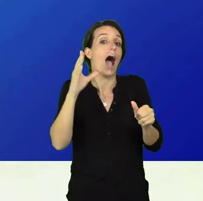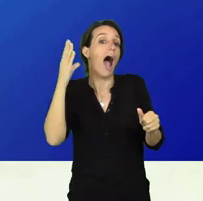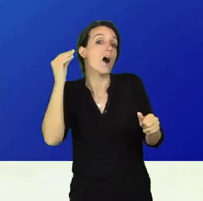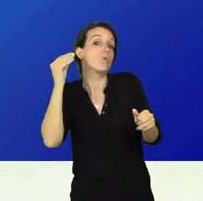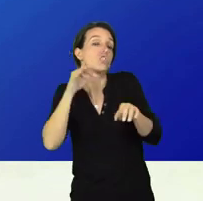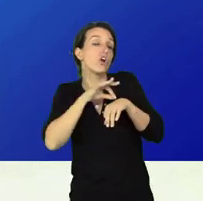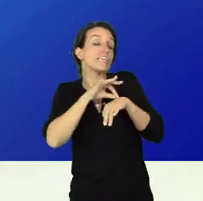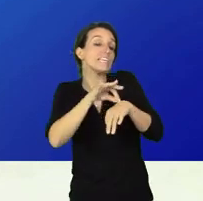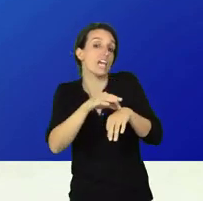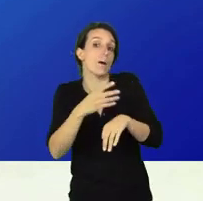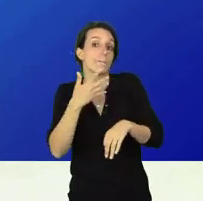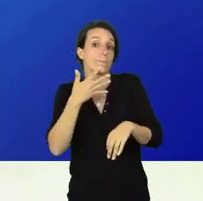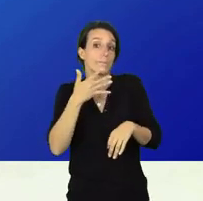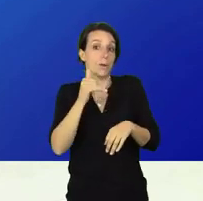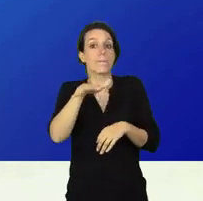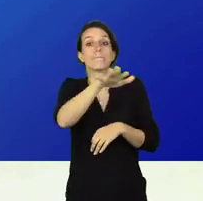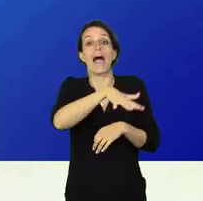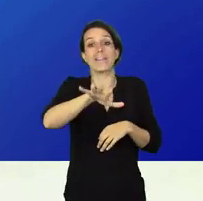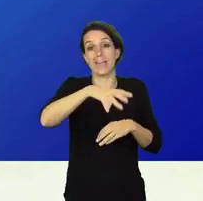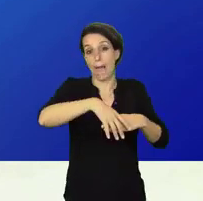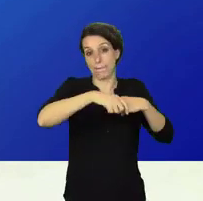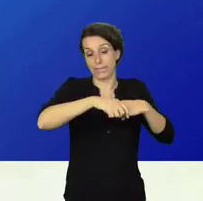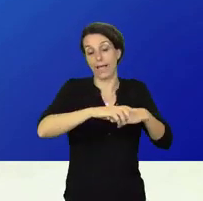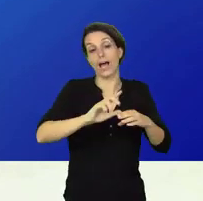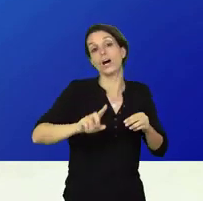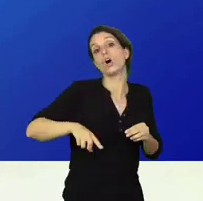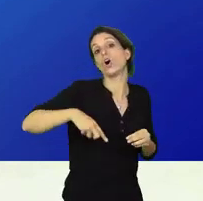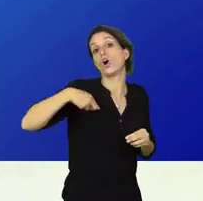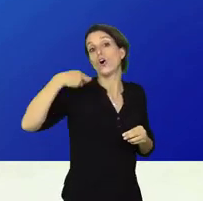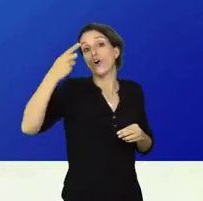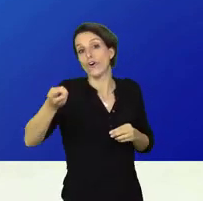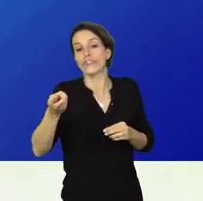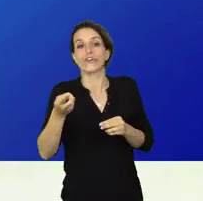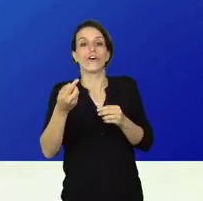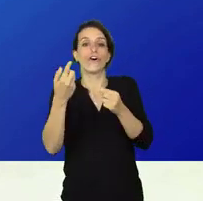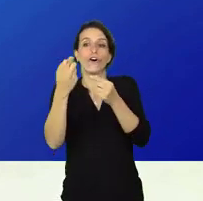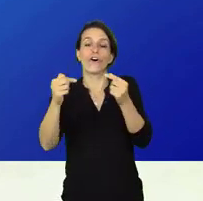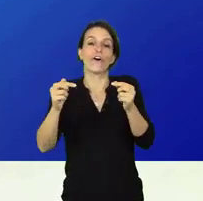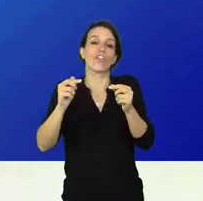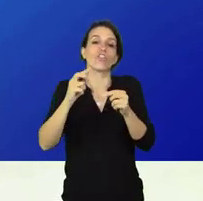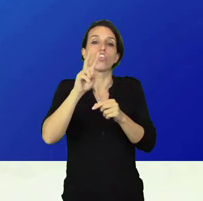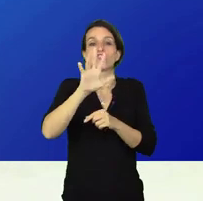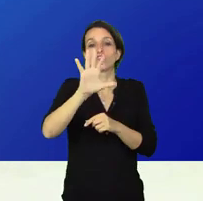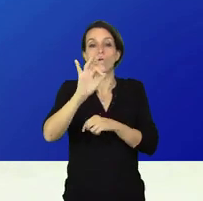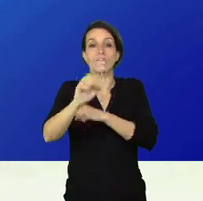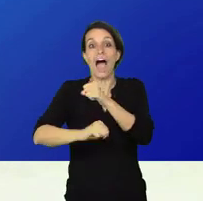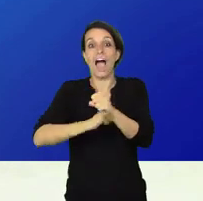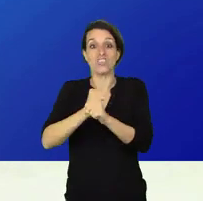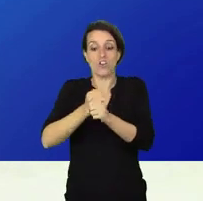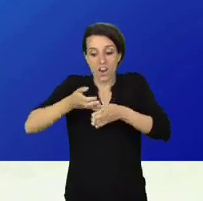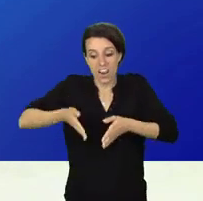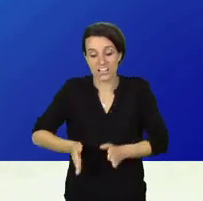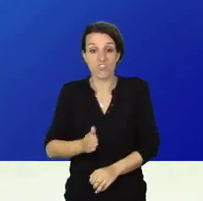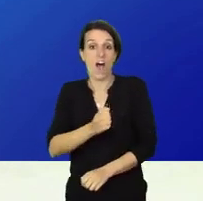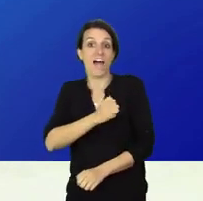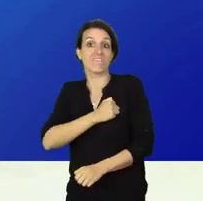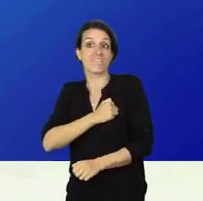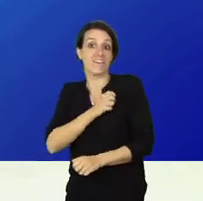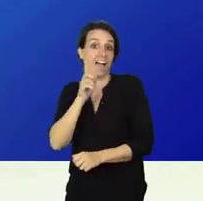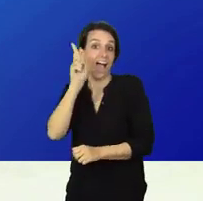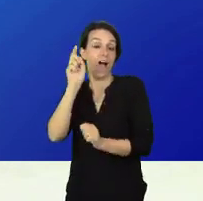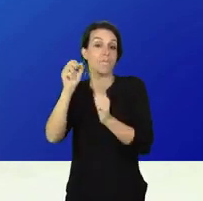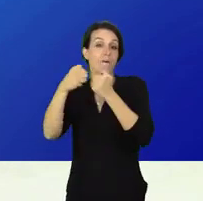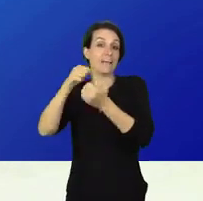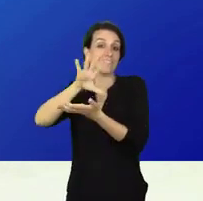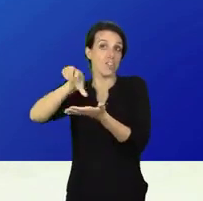Amistad. Otro estudiante hizo una audiodescripción para un evento que hubo sobre los 250 años del nacimiento de Artigas en